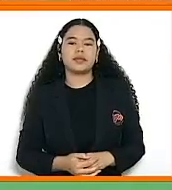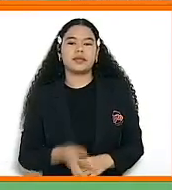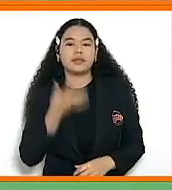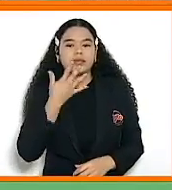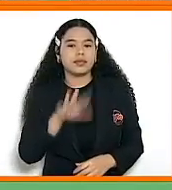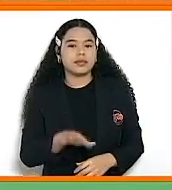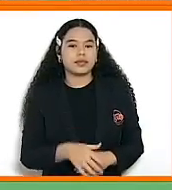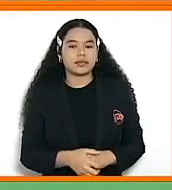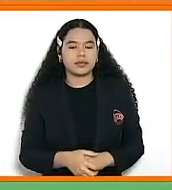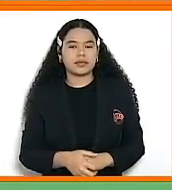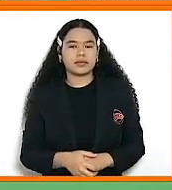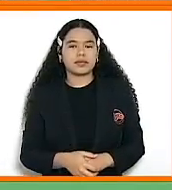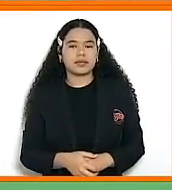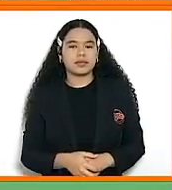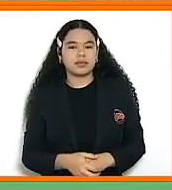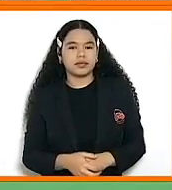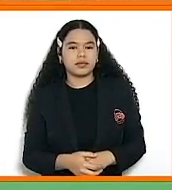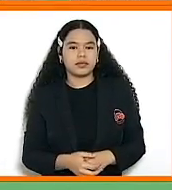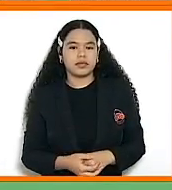suerte.